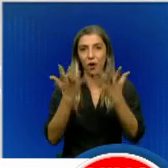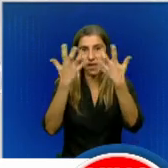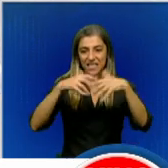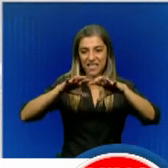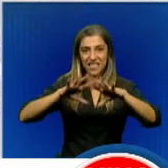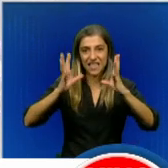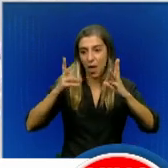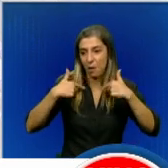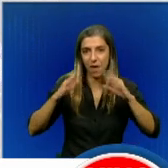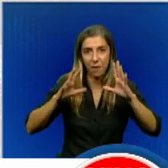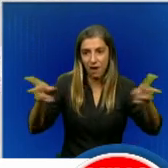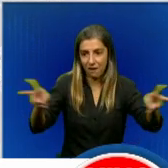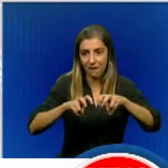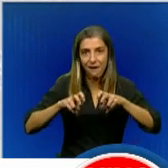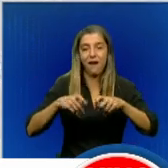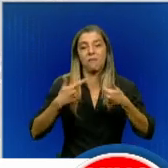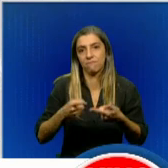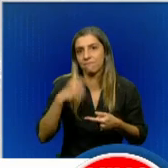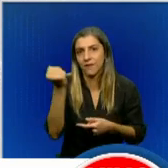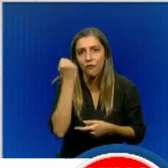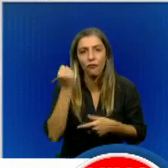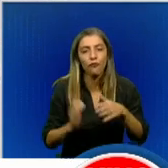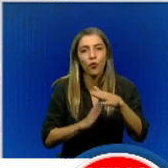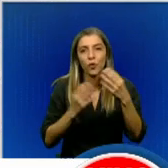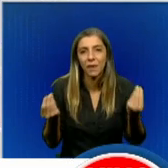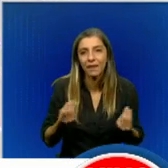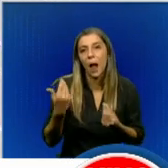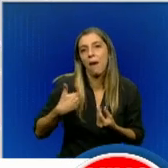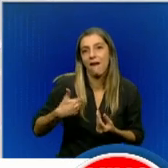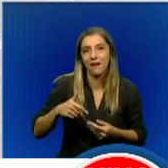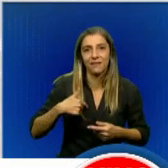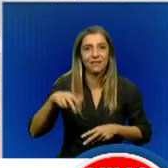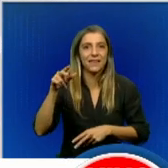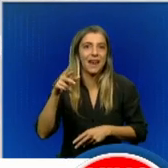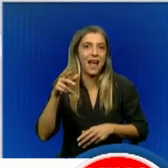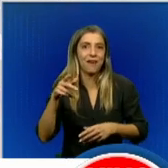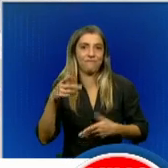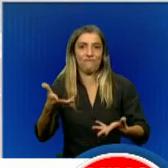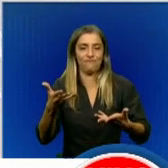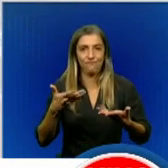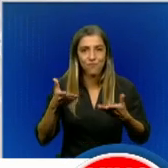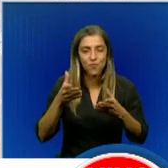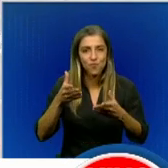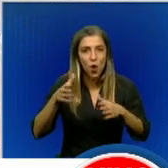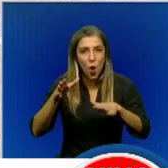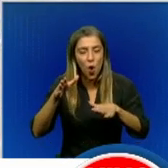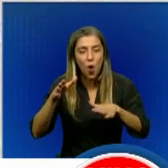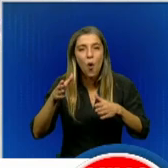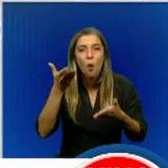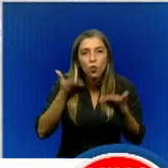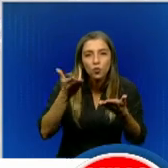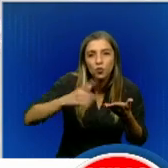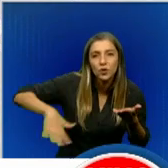a la construcción también de una sociedad y un país más justos sino que también estamos contribuyendo a que